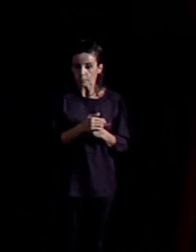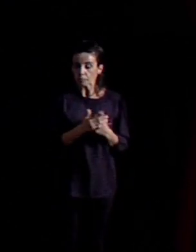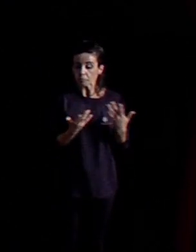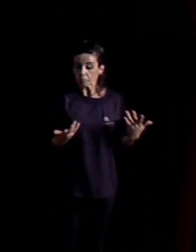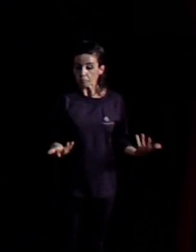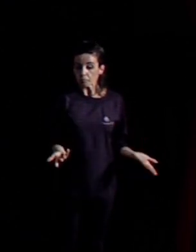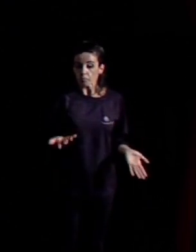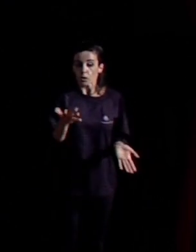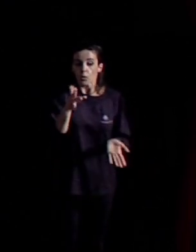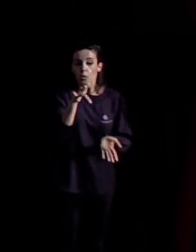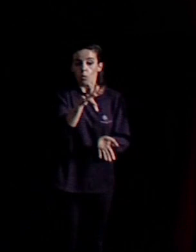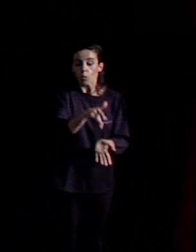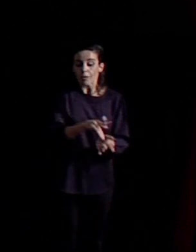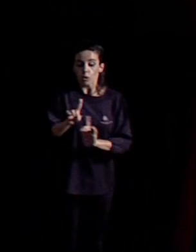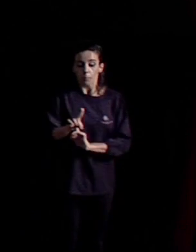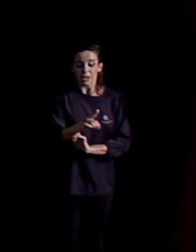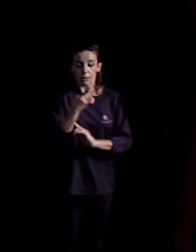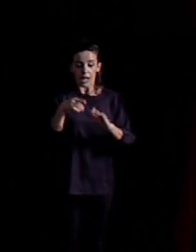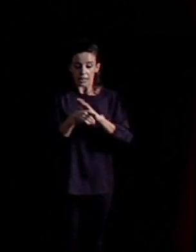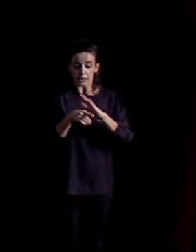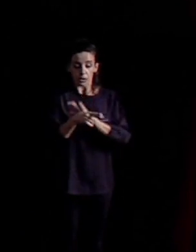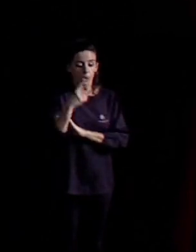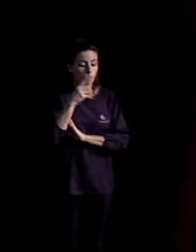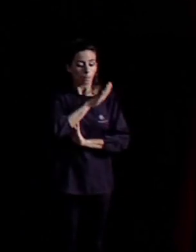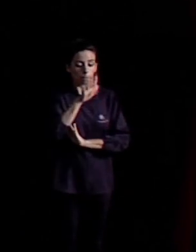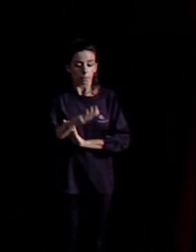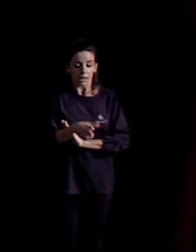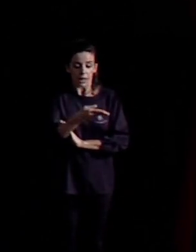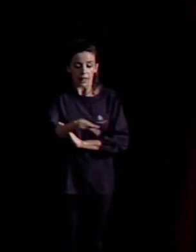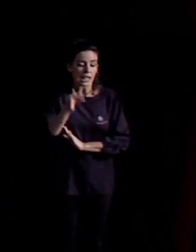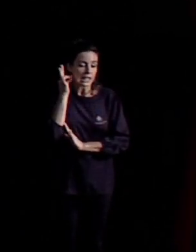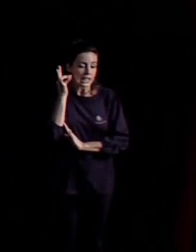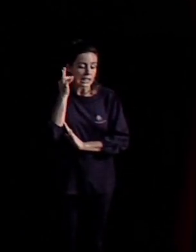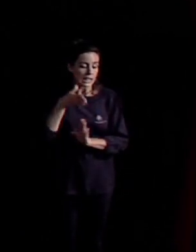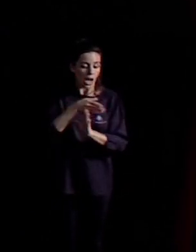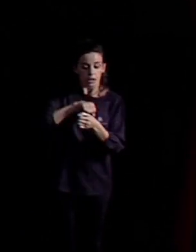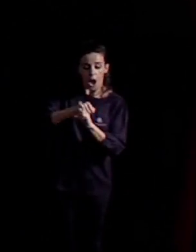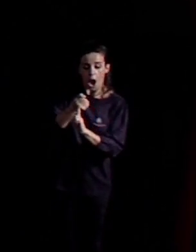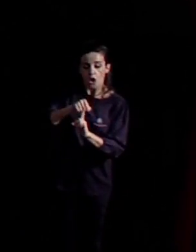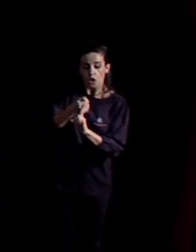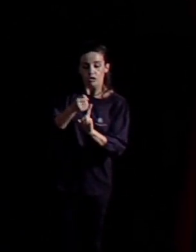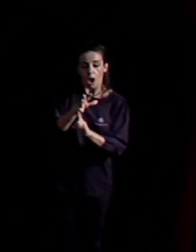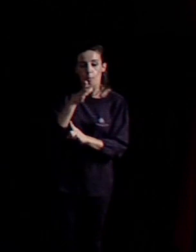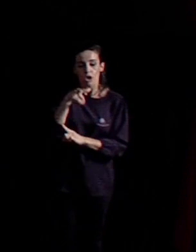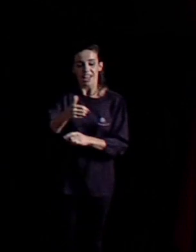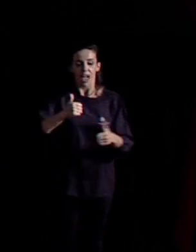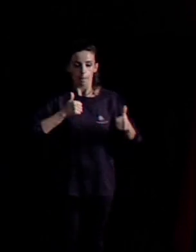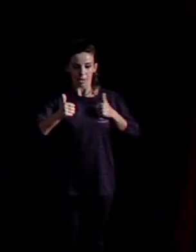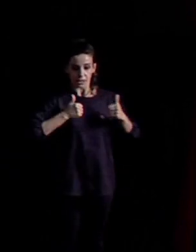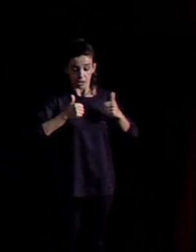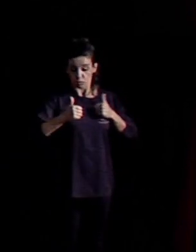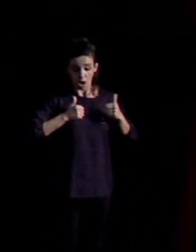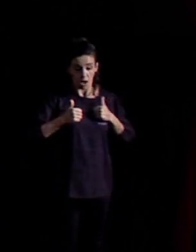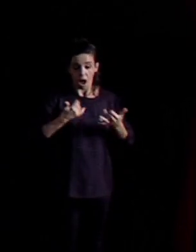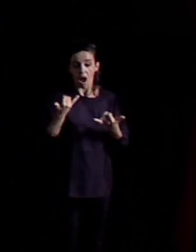Bueno, pues cuando se hacen las primeras gestiones, al parecer es porque la estaban acosando porque era bisexual, ¿no? Y se ha quitado la